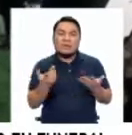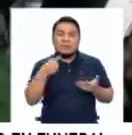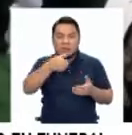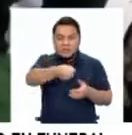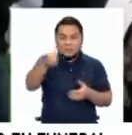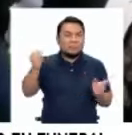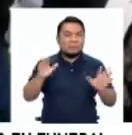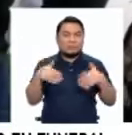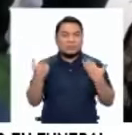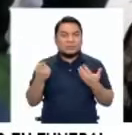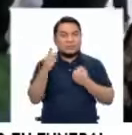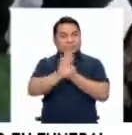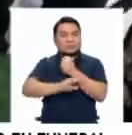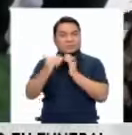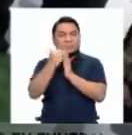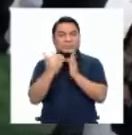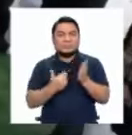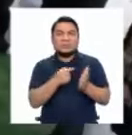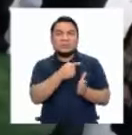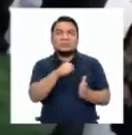acercársele.